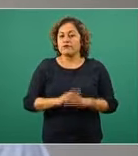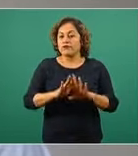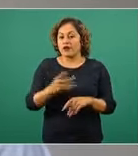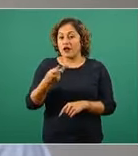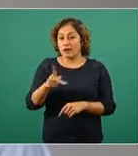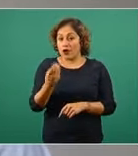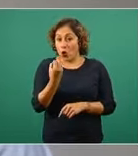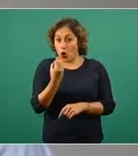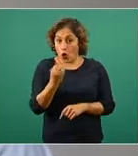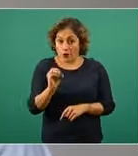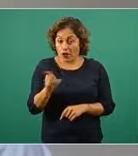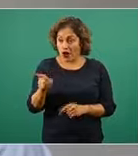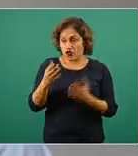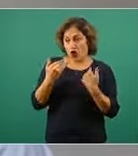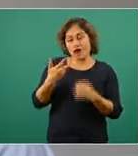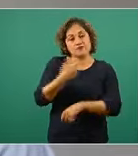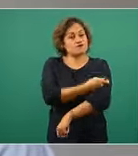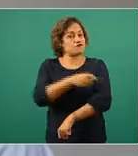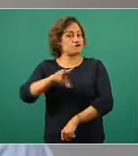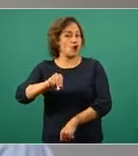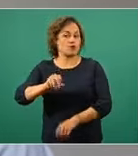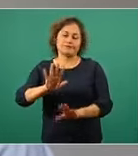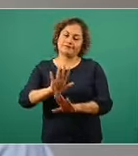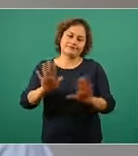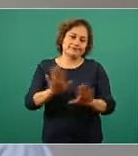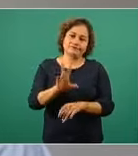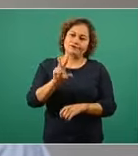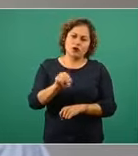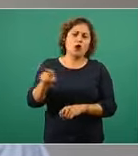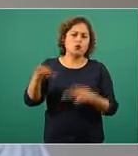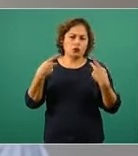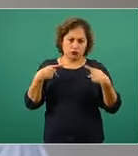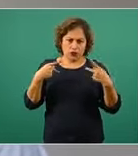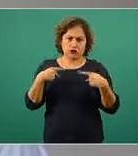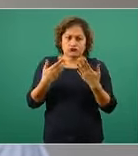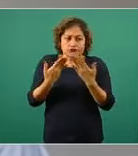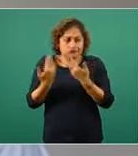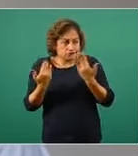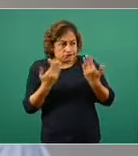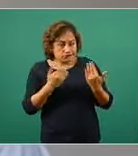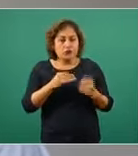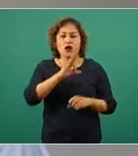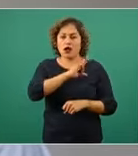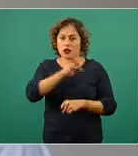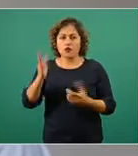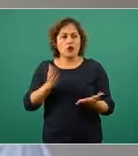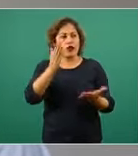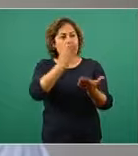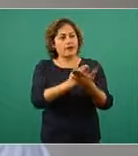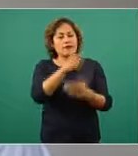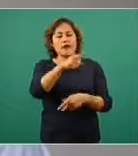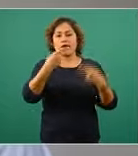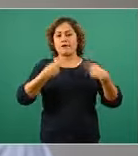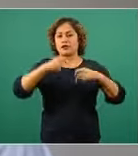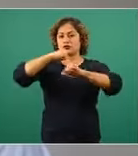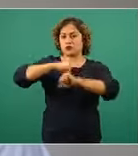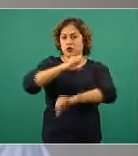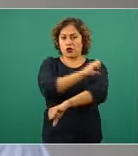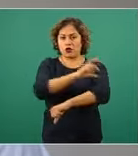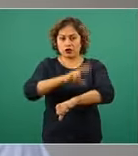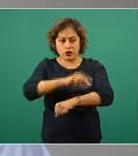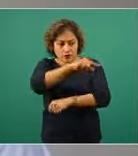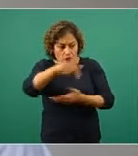tal. La persona puede acercarse y, en función de lo que exprese con los coordinadores de la brigada y en el punto